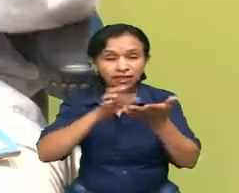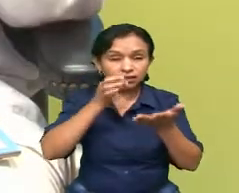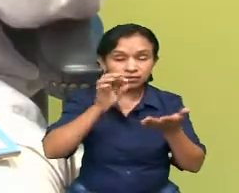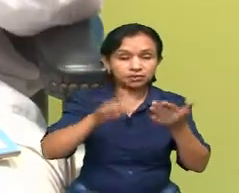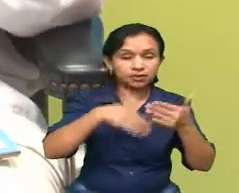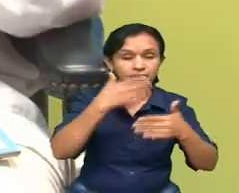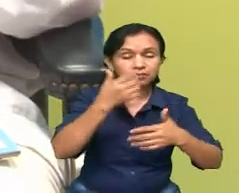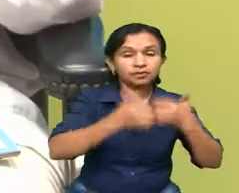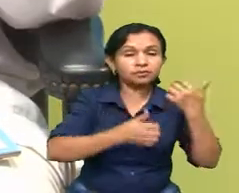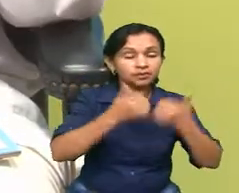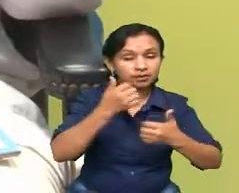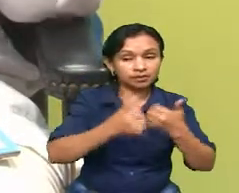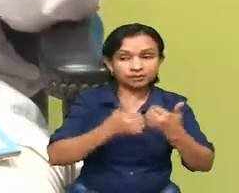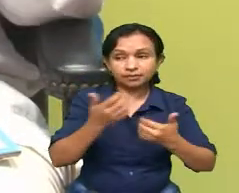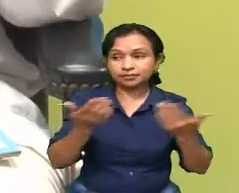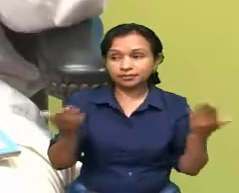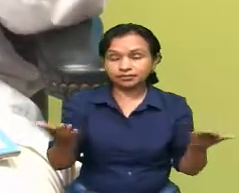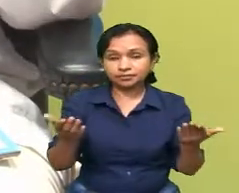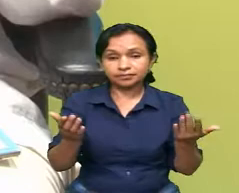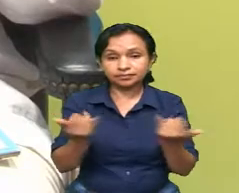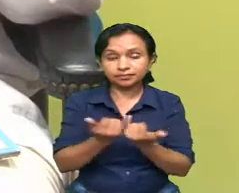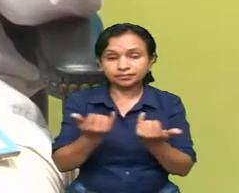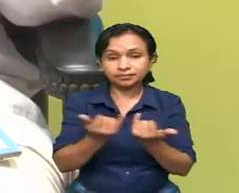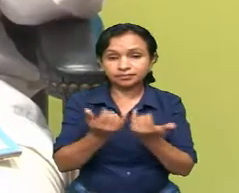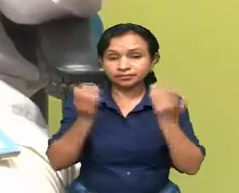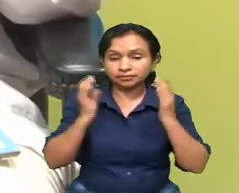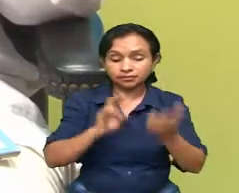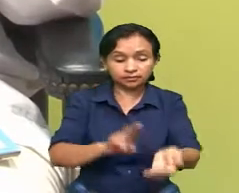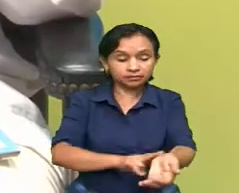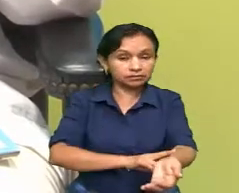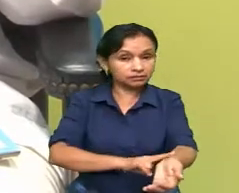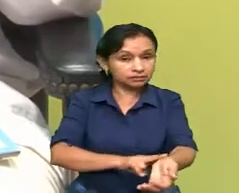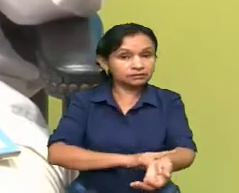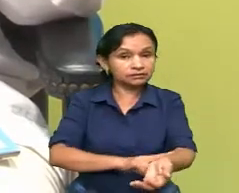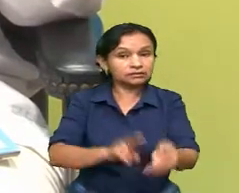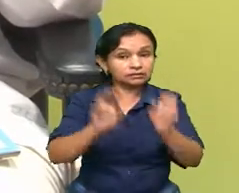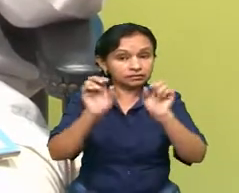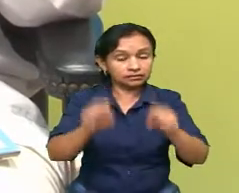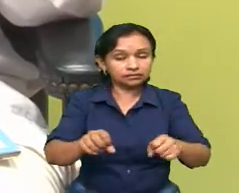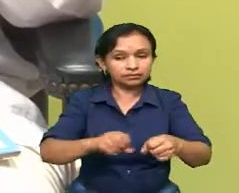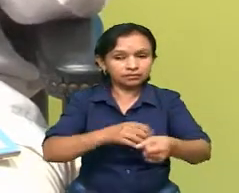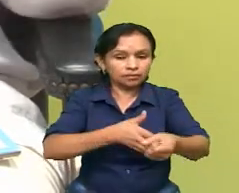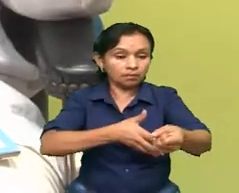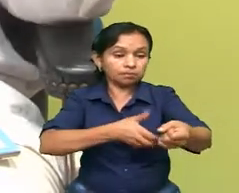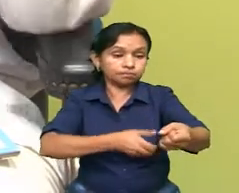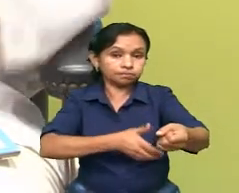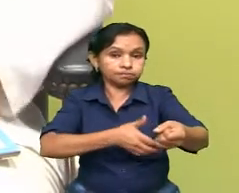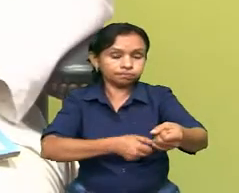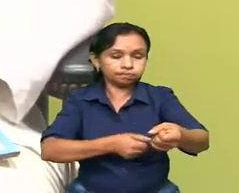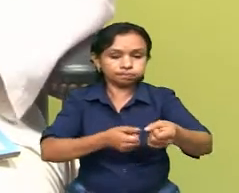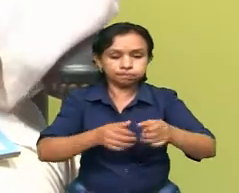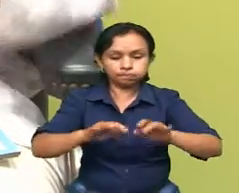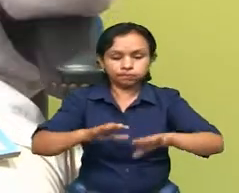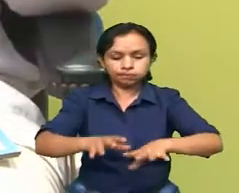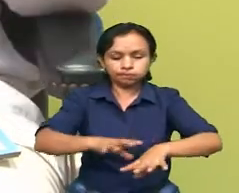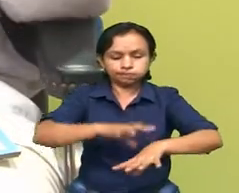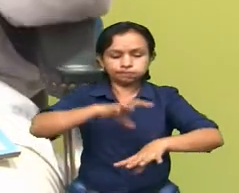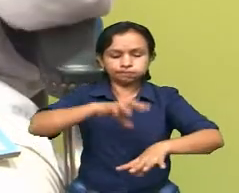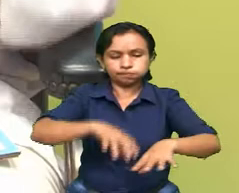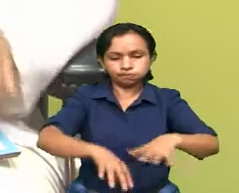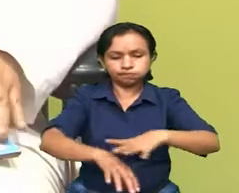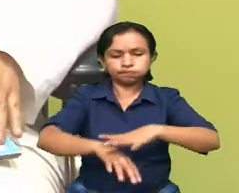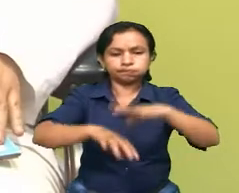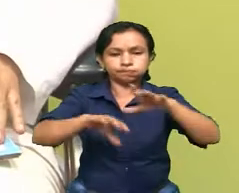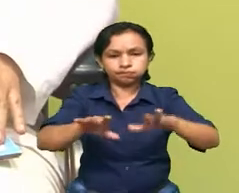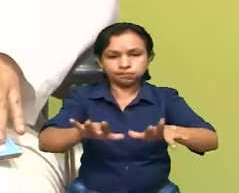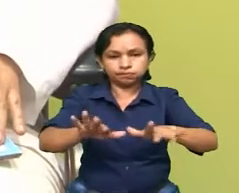otras complicaciones, ¿verdad? Que uh-huh. es otro tema, diabetes gestacional, hipertensión, preeclampsia. Uh-huh. Entonces, por eso